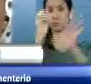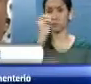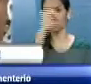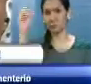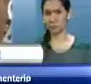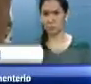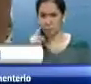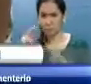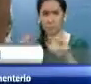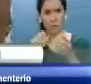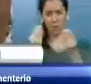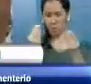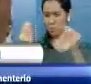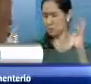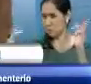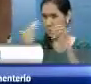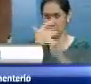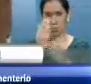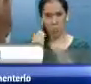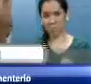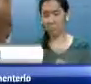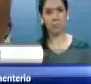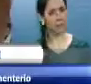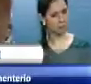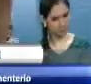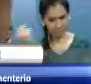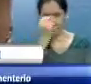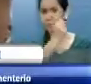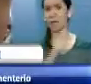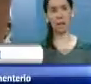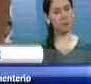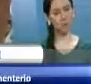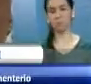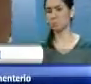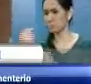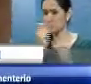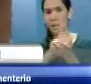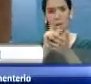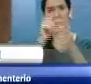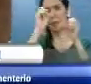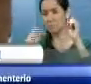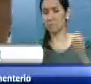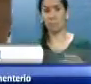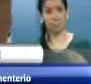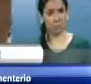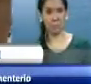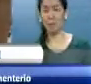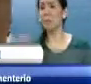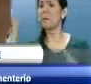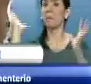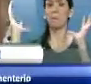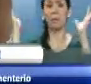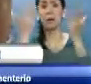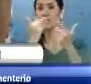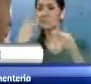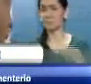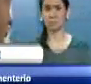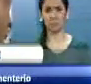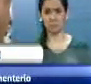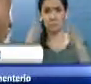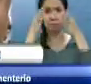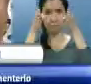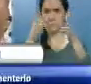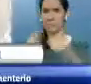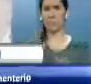90%, a pesar de la afluencia de personas que hubo, a pesar de que hubo gran cantidad de vendedores, ¿eh? Nuestro cementerio